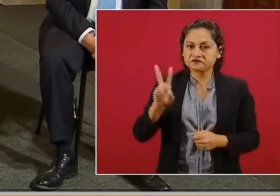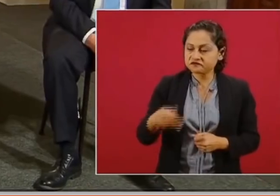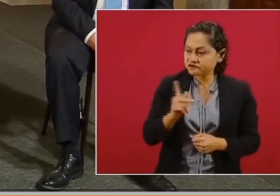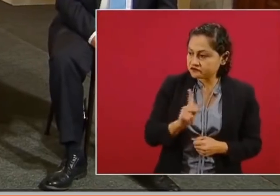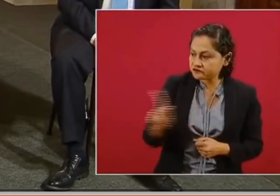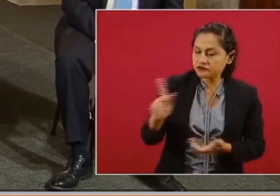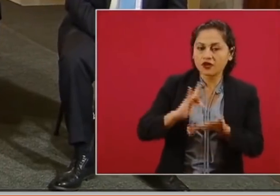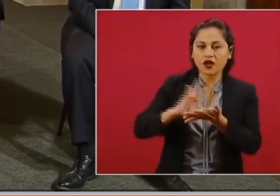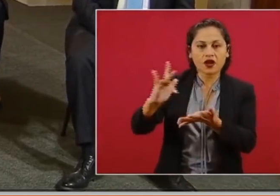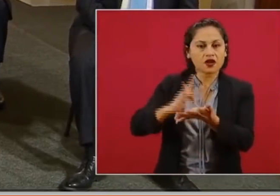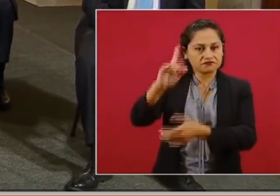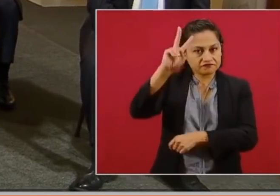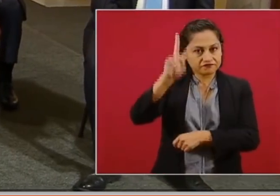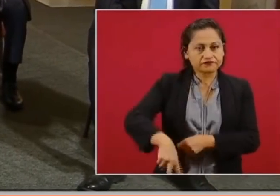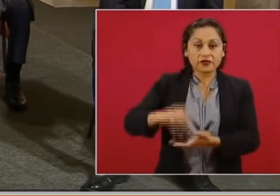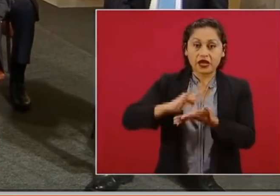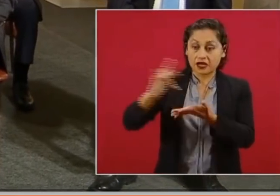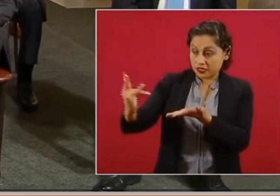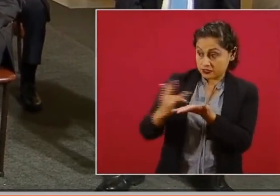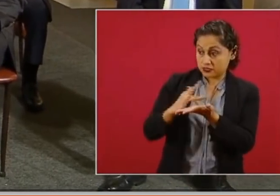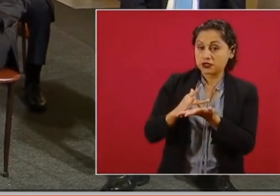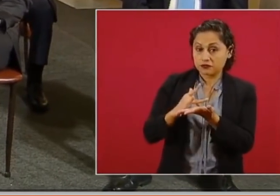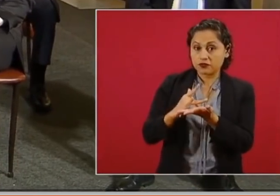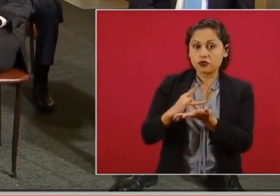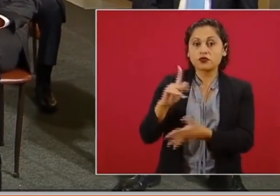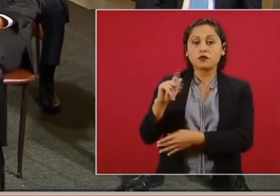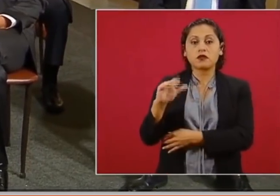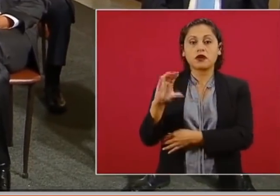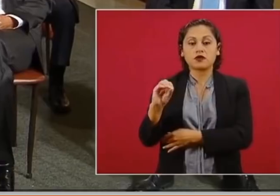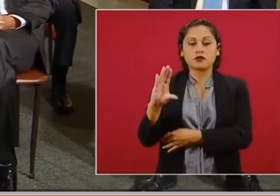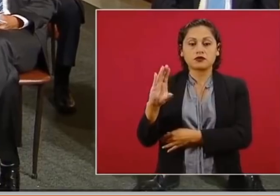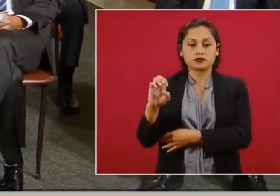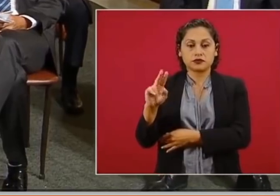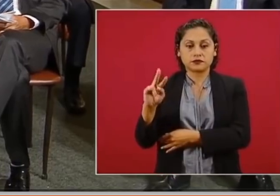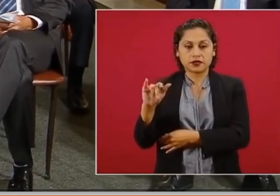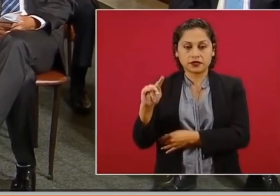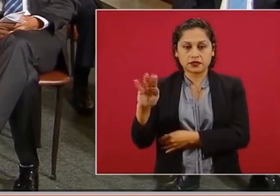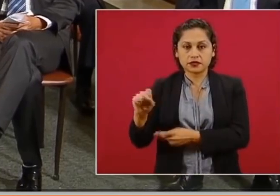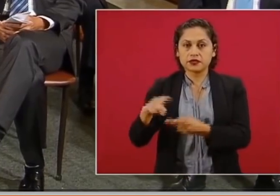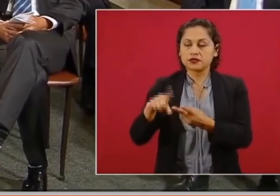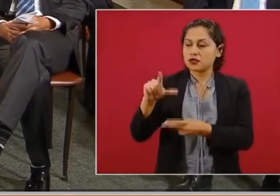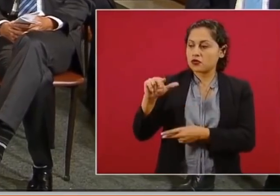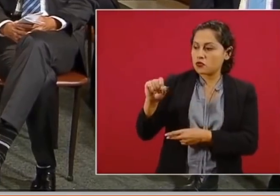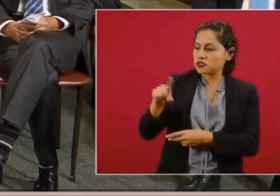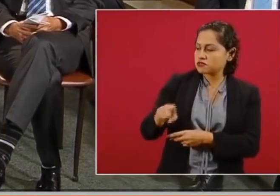gracias. Muchas gracias por el apoyo también a Paco Cervantes y a Luis y a todos los que están aquí.